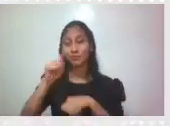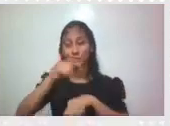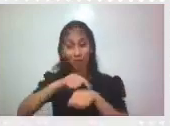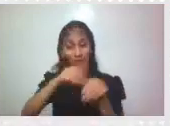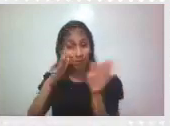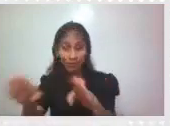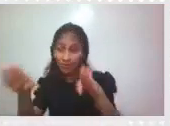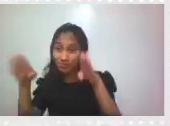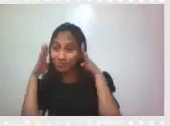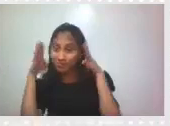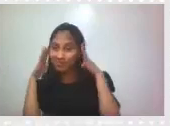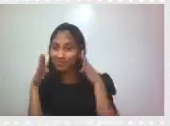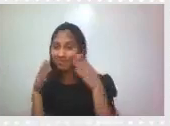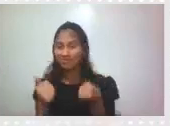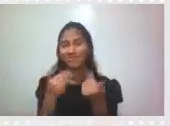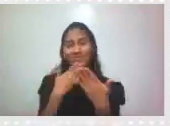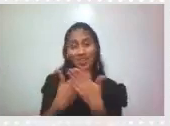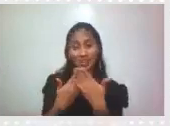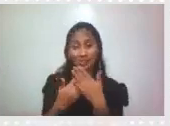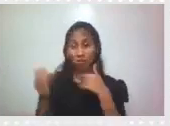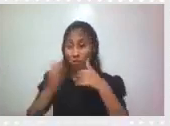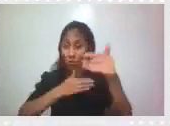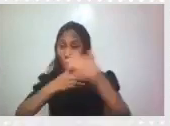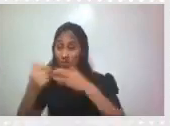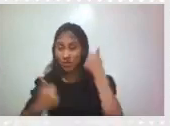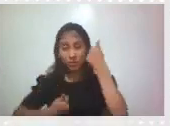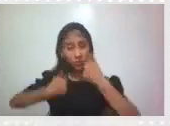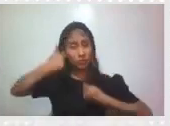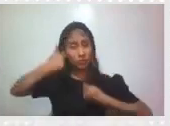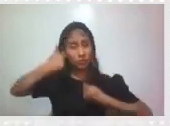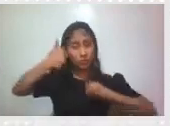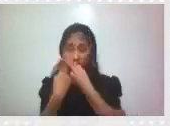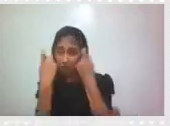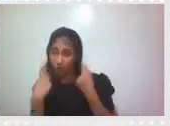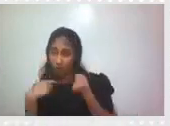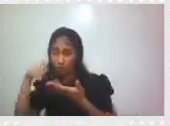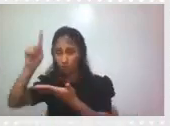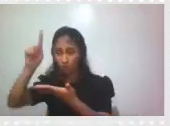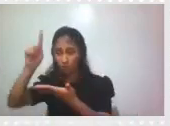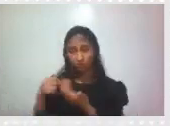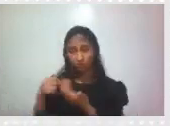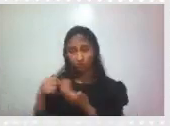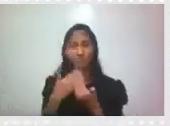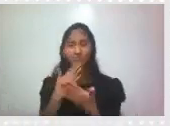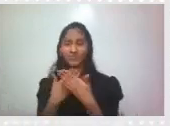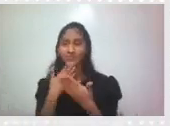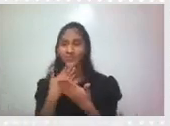quedamos atentos a cualquier consulta que tengan para poder responderla. Muchas gracias.